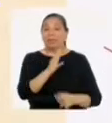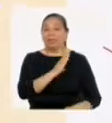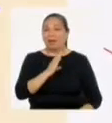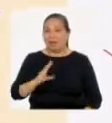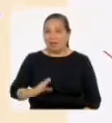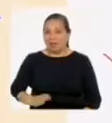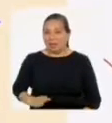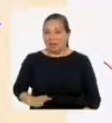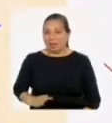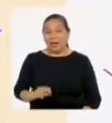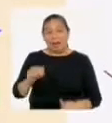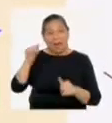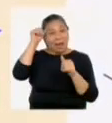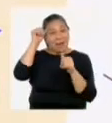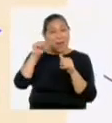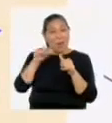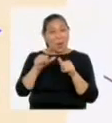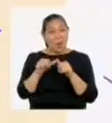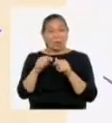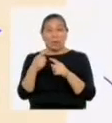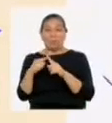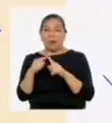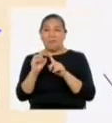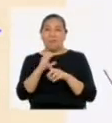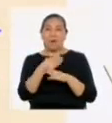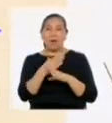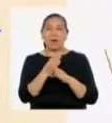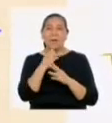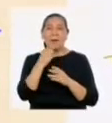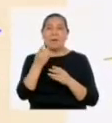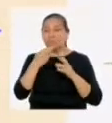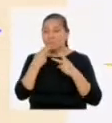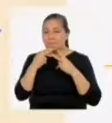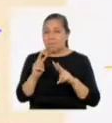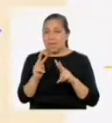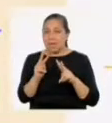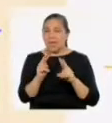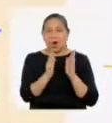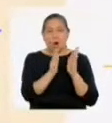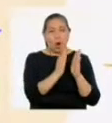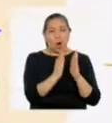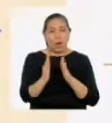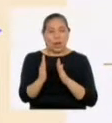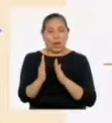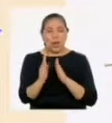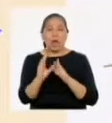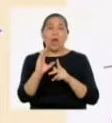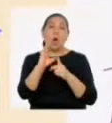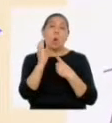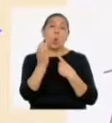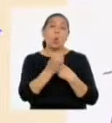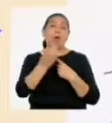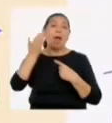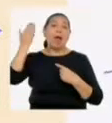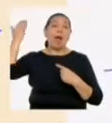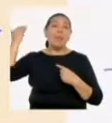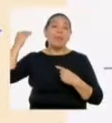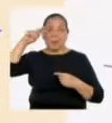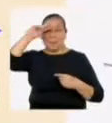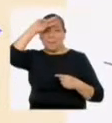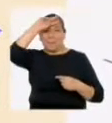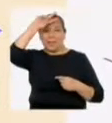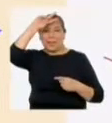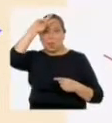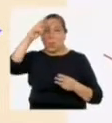Cristo. Recuerden que existen diversas formas de periodificar u organizar a las culturas del antiguo